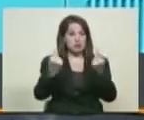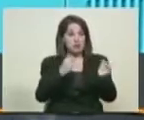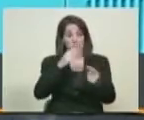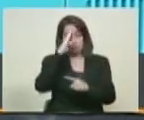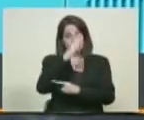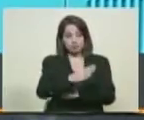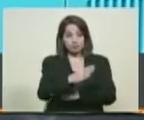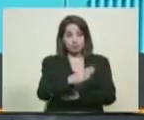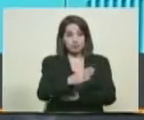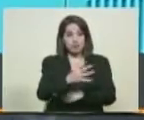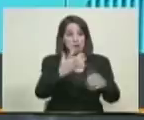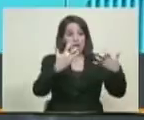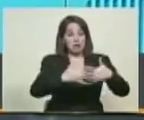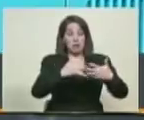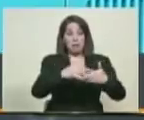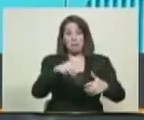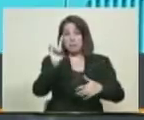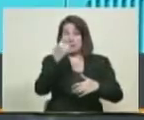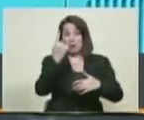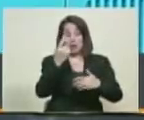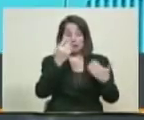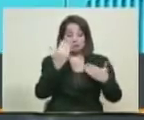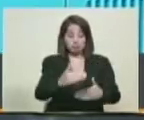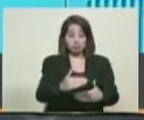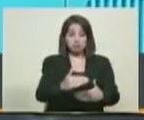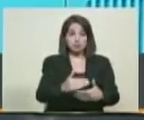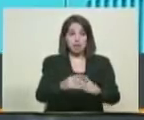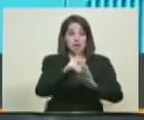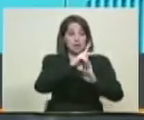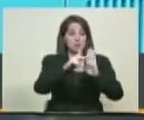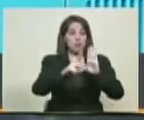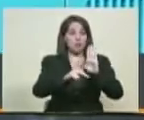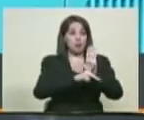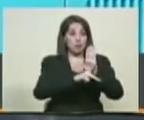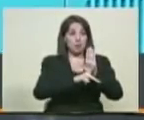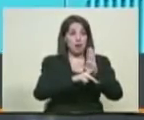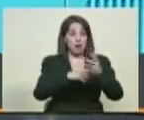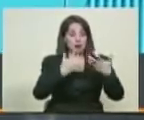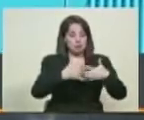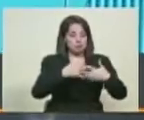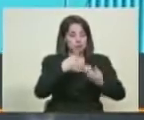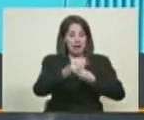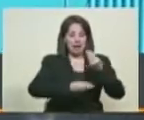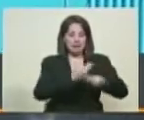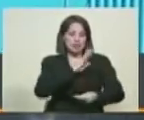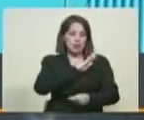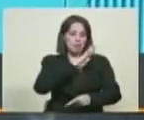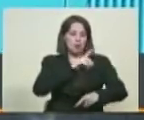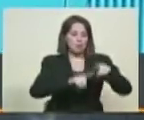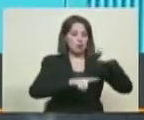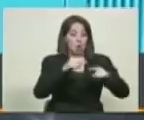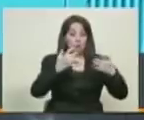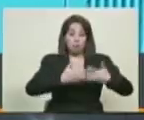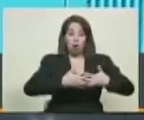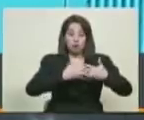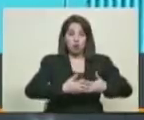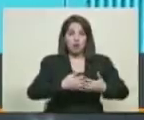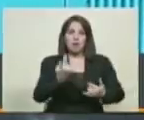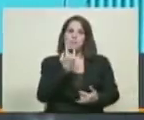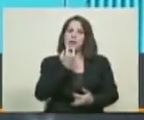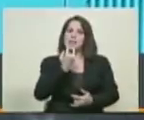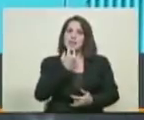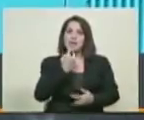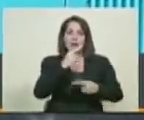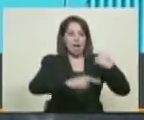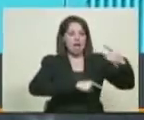destinados a financiar la primera etapa del programa para la fabricación de prototipos de motores, baterías